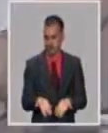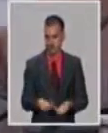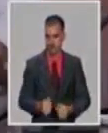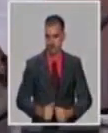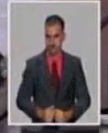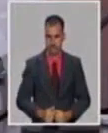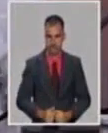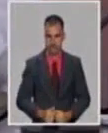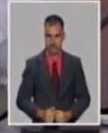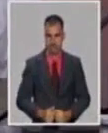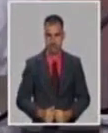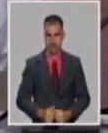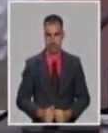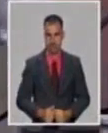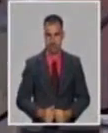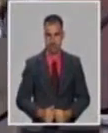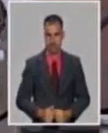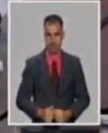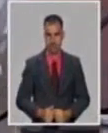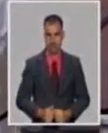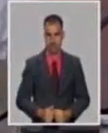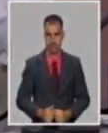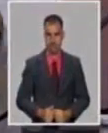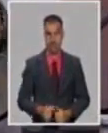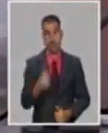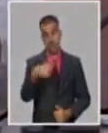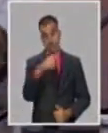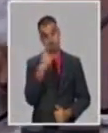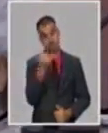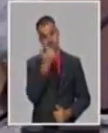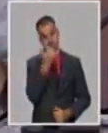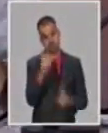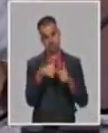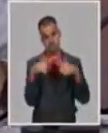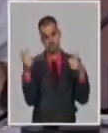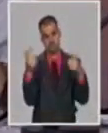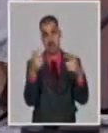y que, pudiéramos decir, han incidido en no poder tener estos resultados.